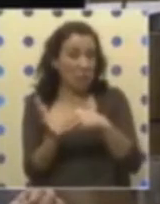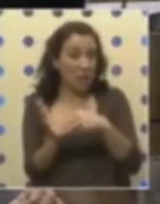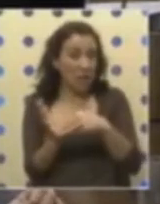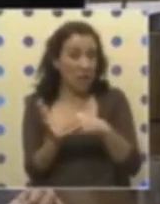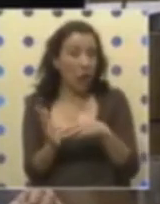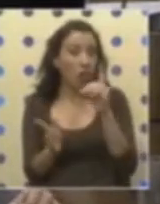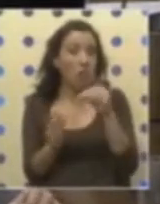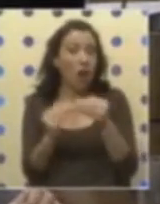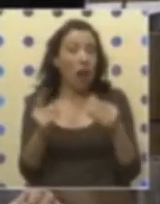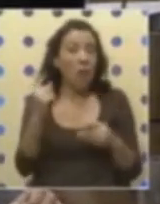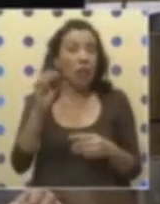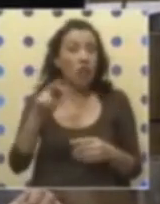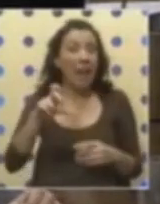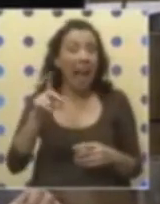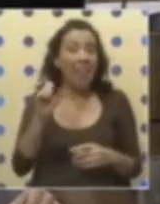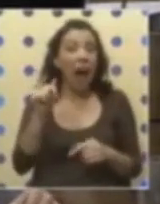$3.000 por tonelada a